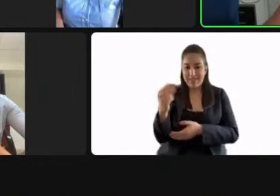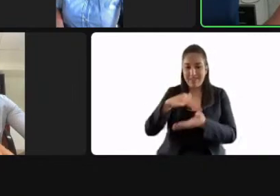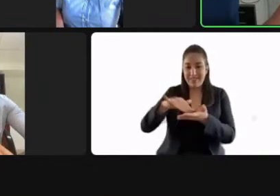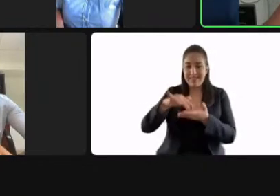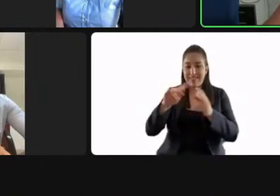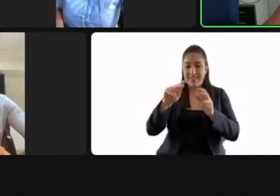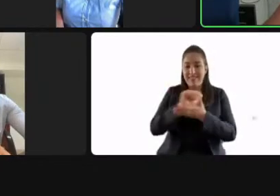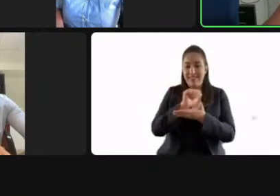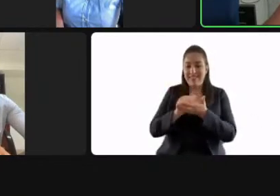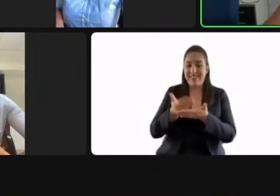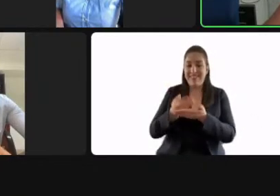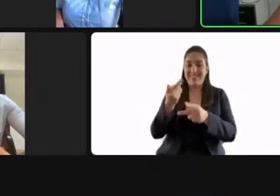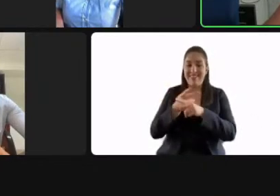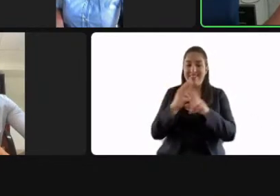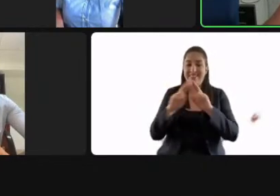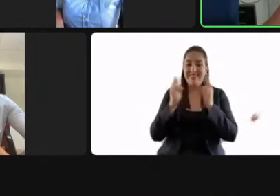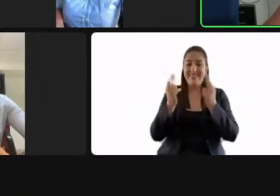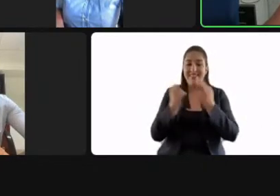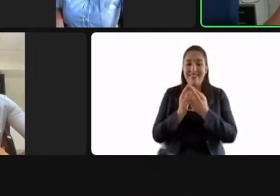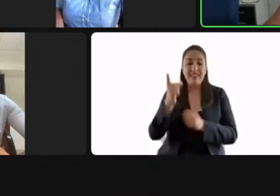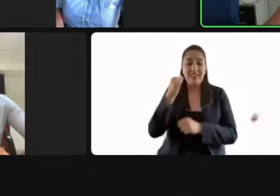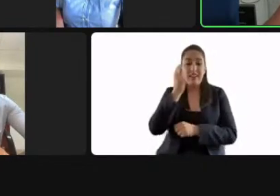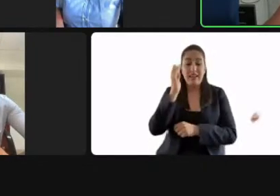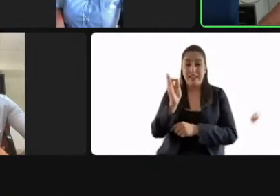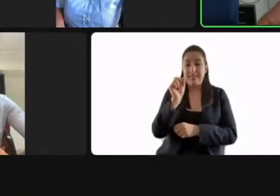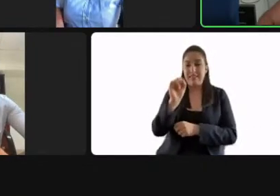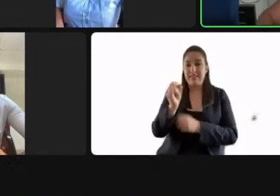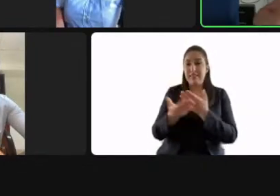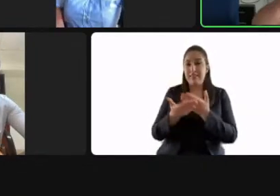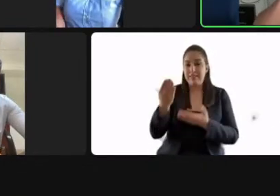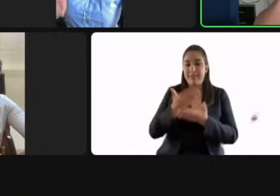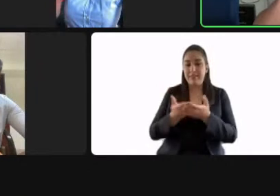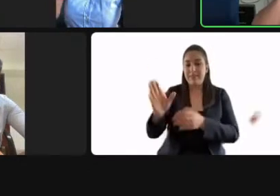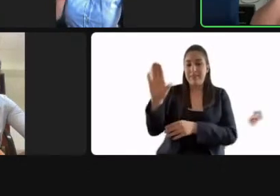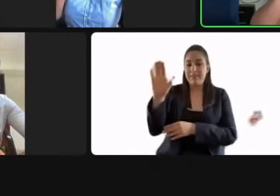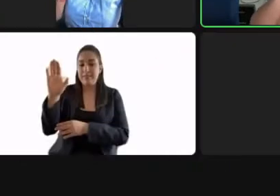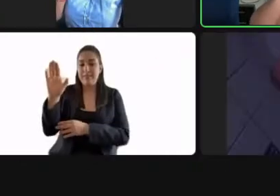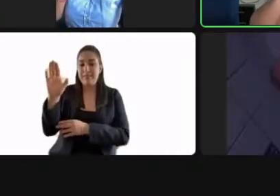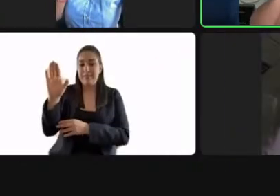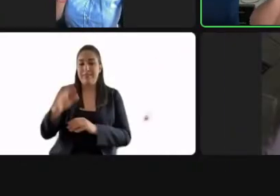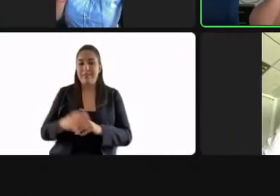mencionada. Quienes estén por la afirmativa, sírvanse a manifestarlo levantando la mano.